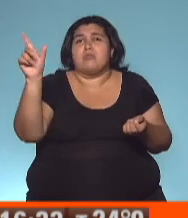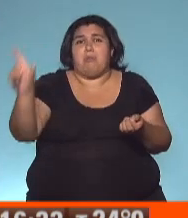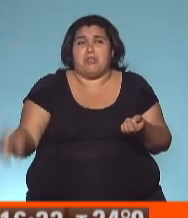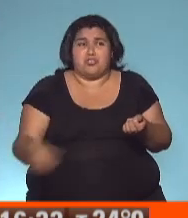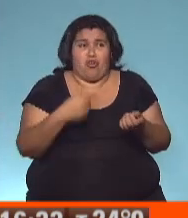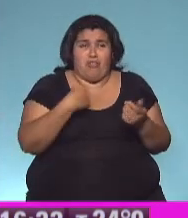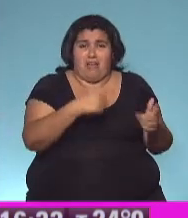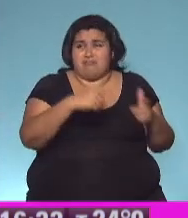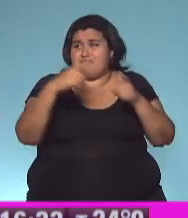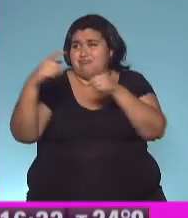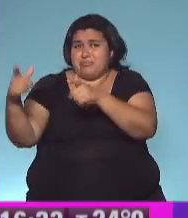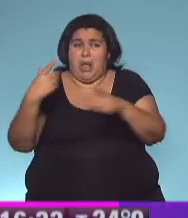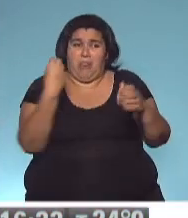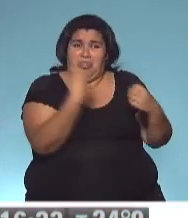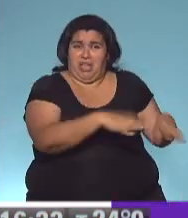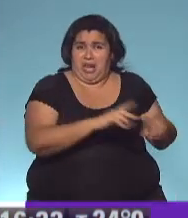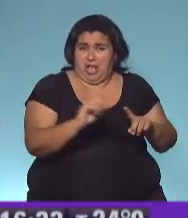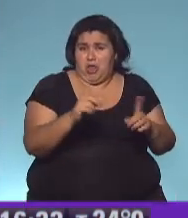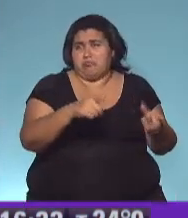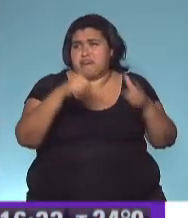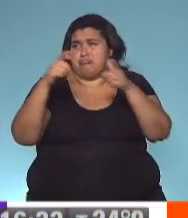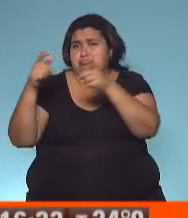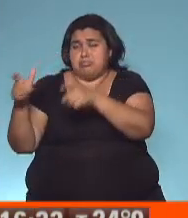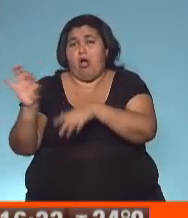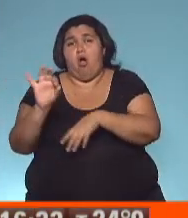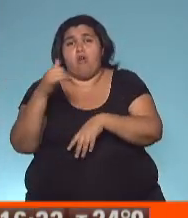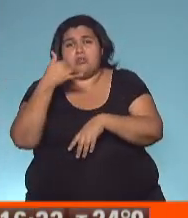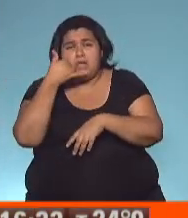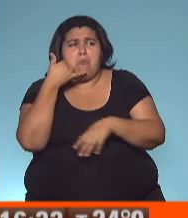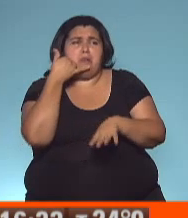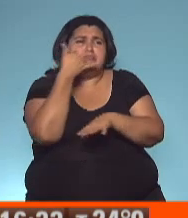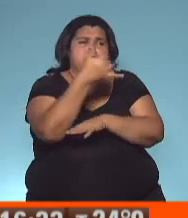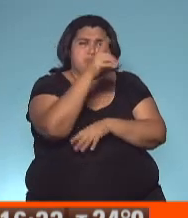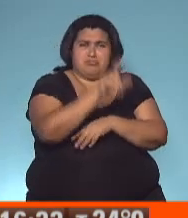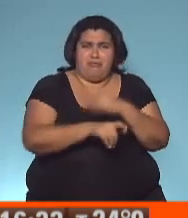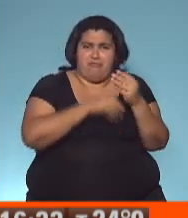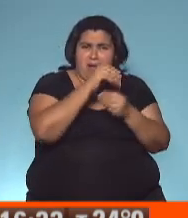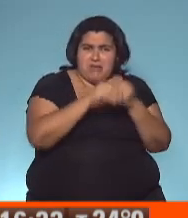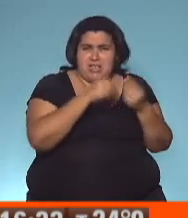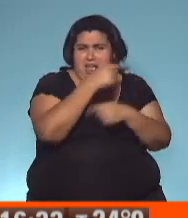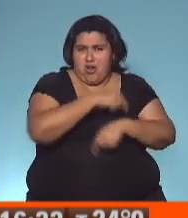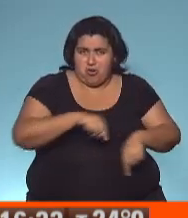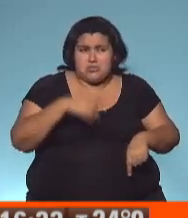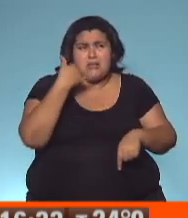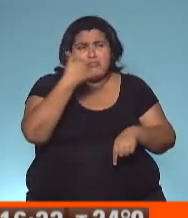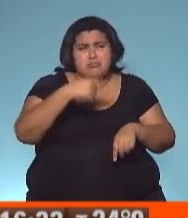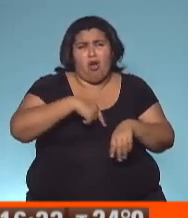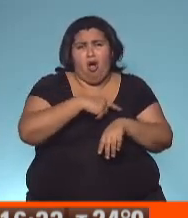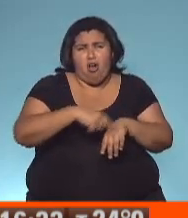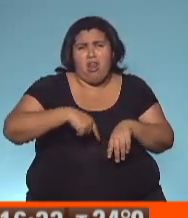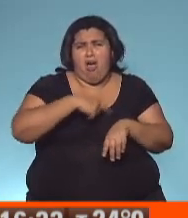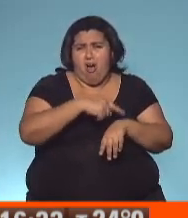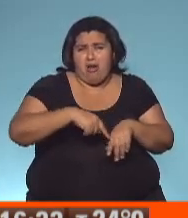lo guardás y no lo tirás, y el teléfono lo utilizás para llamar a tus seres queridos en vez de pasar horas y horas por ahí,